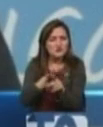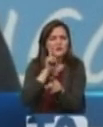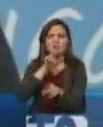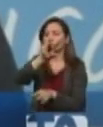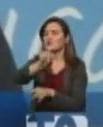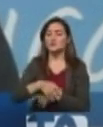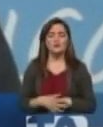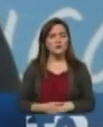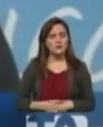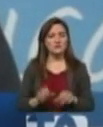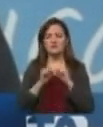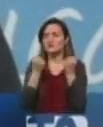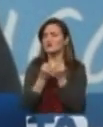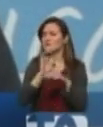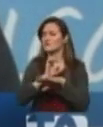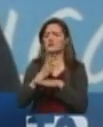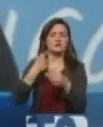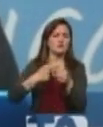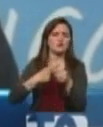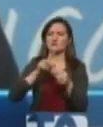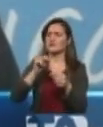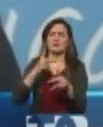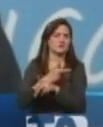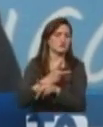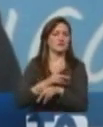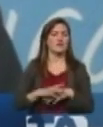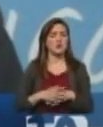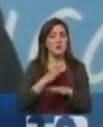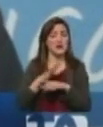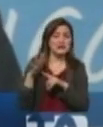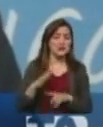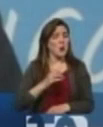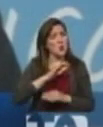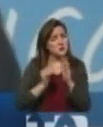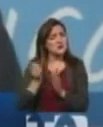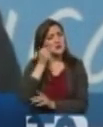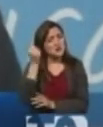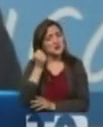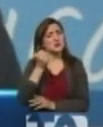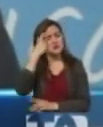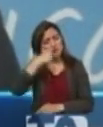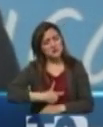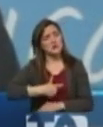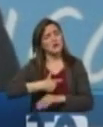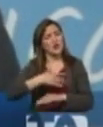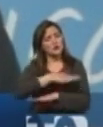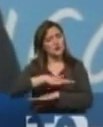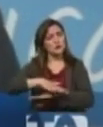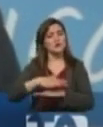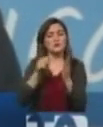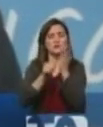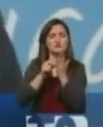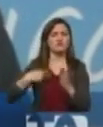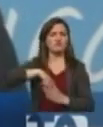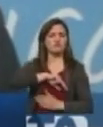terribles para la sociedad ecuatoriana y para la sociedad quiteña. Estamos hablando de una flagelación de derechos terrible. Estamos en el ministerio de tener una